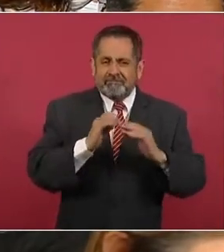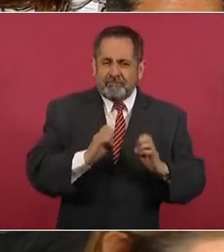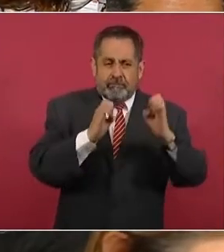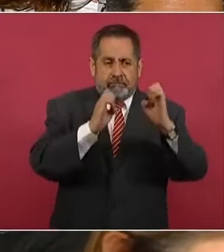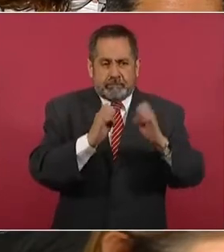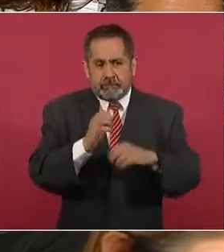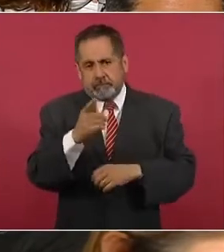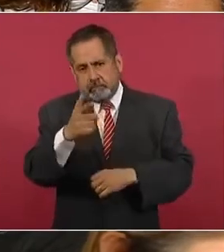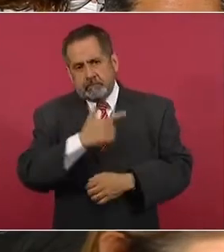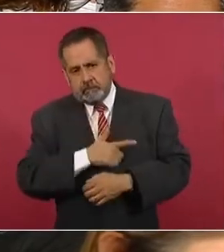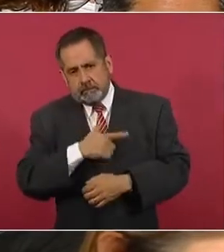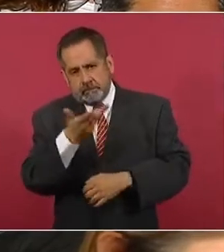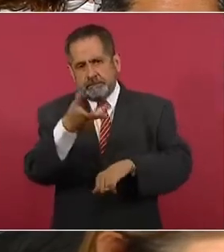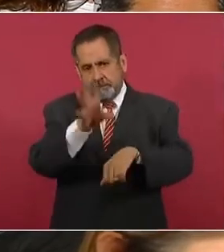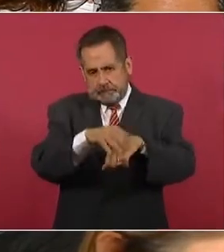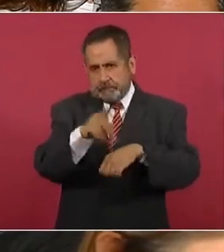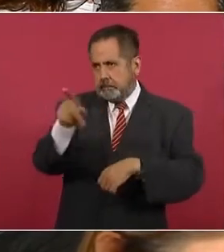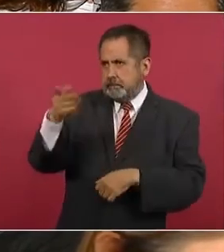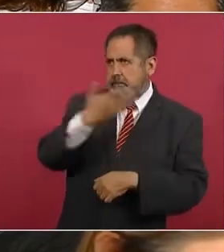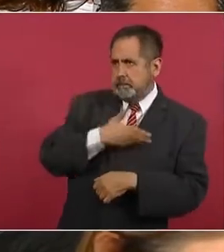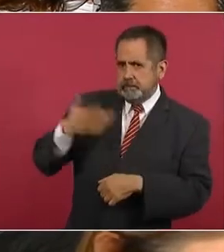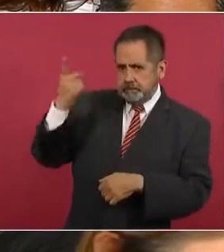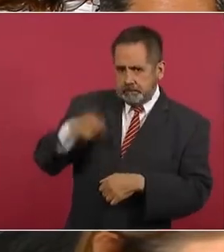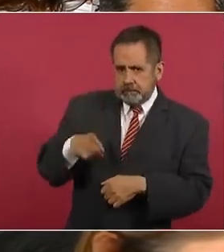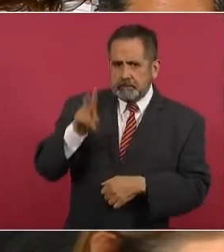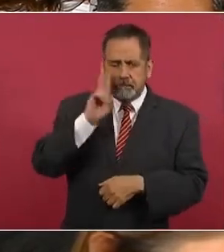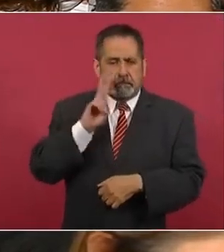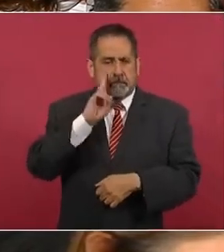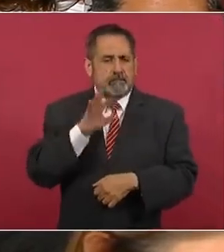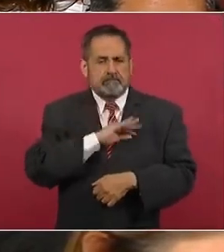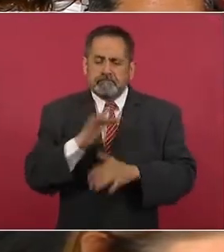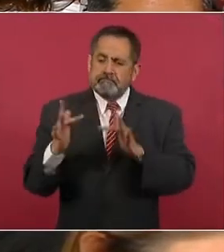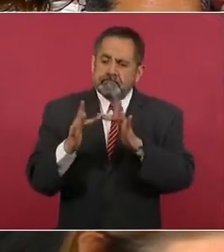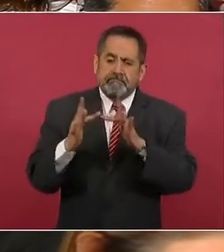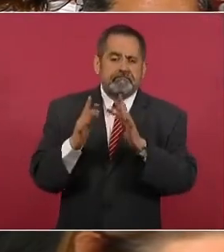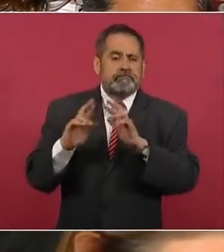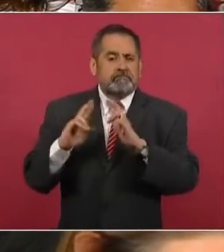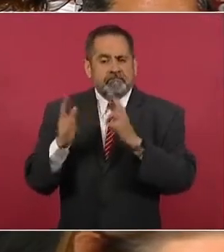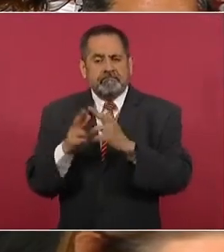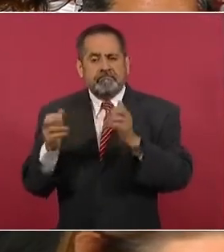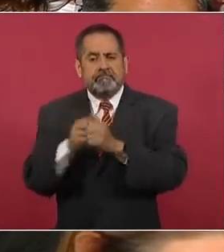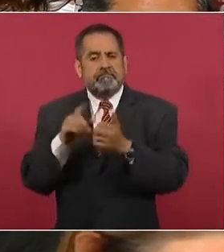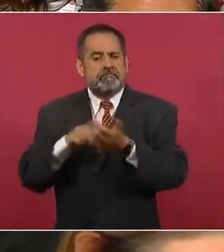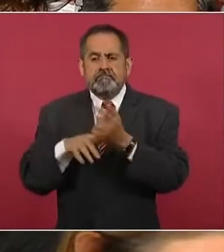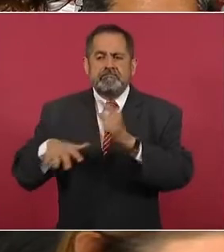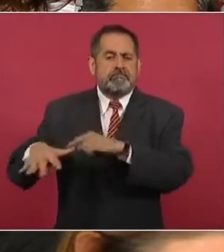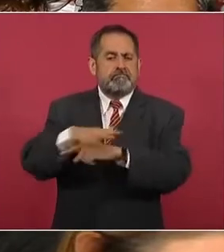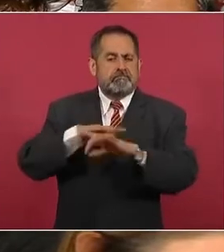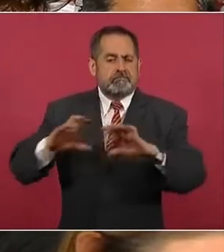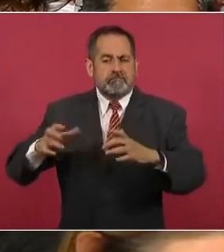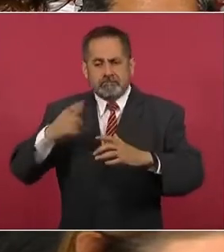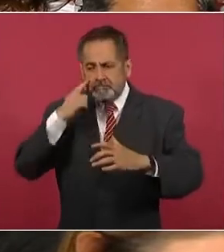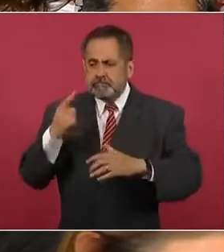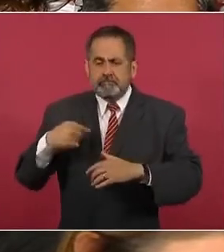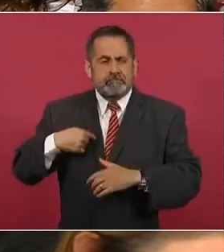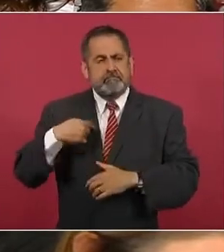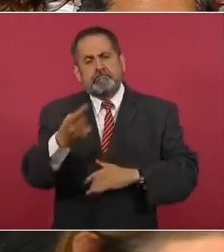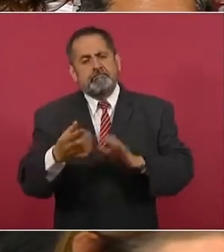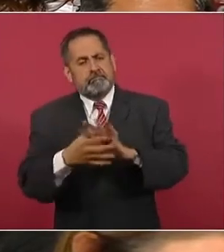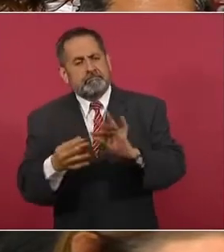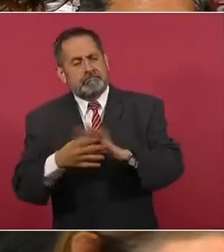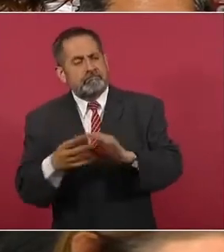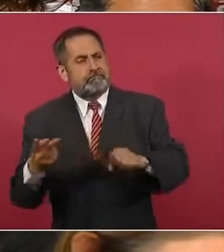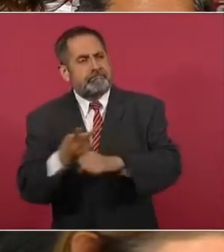así lo instruye, que pudieran tener una reunión con toda esa comunidad para que le expresen.